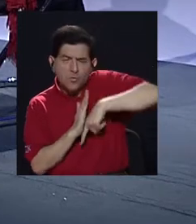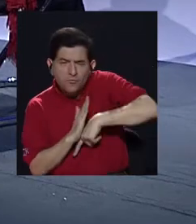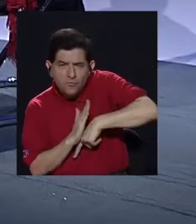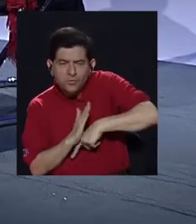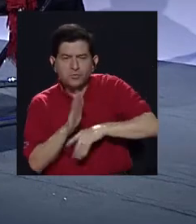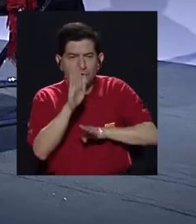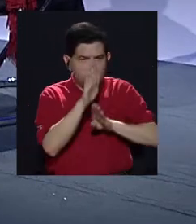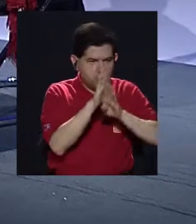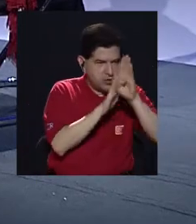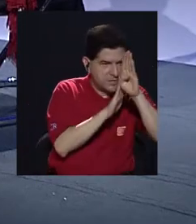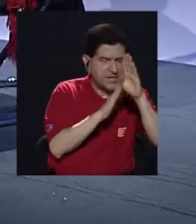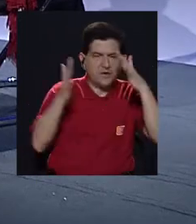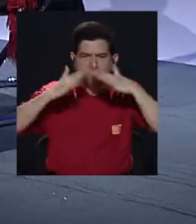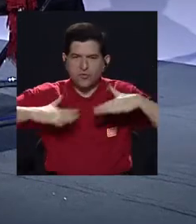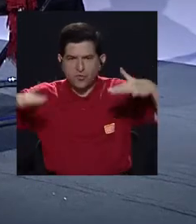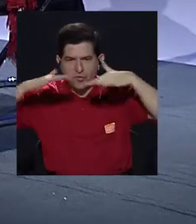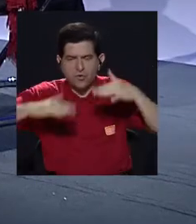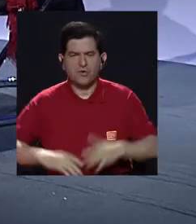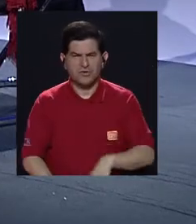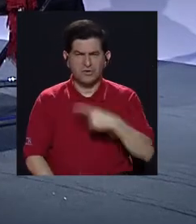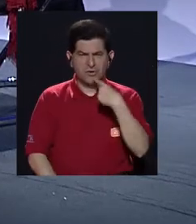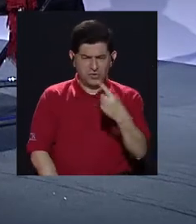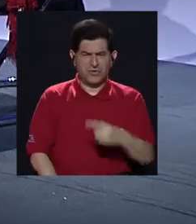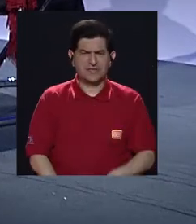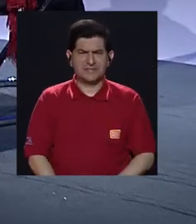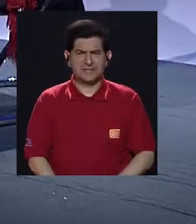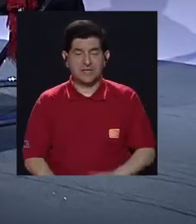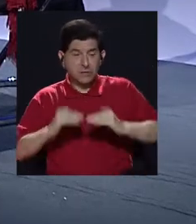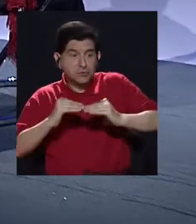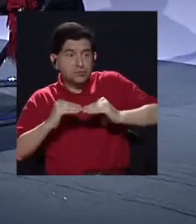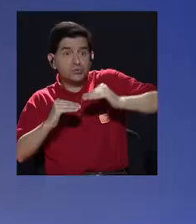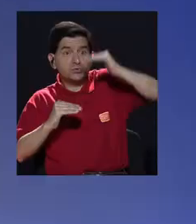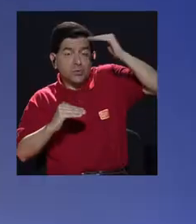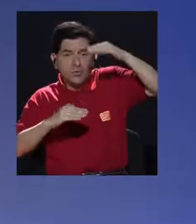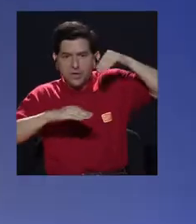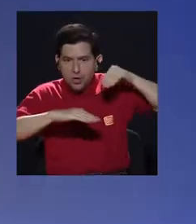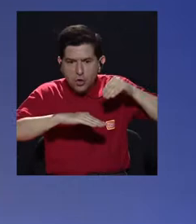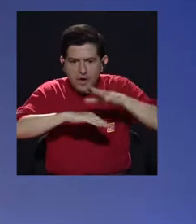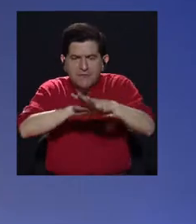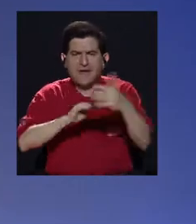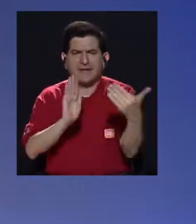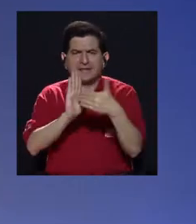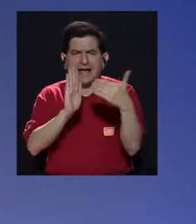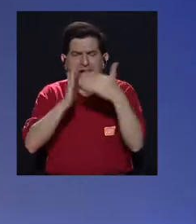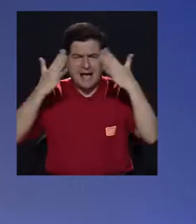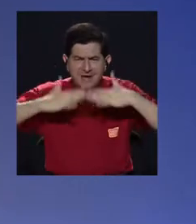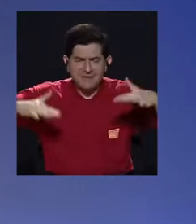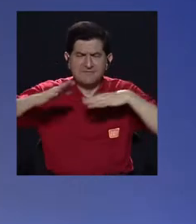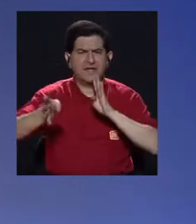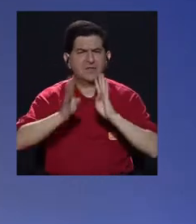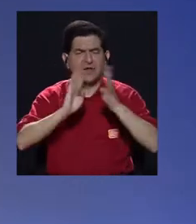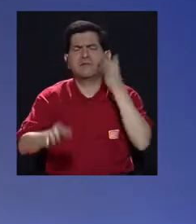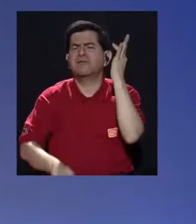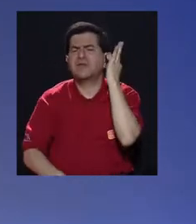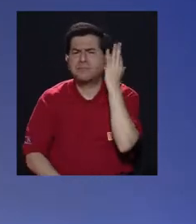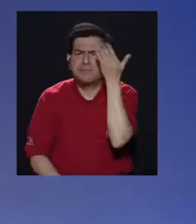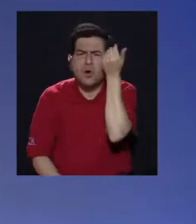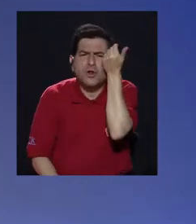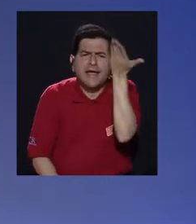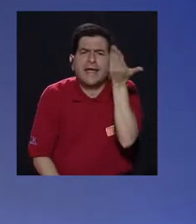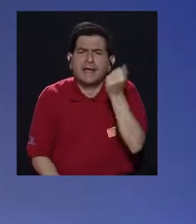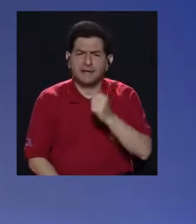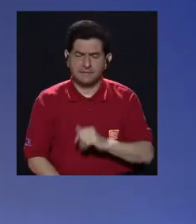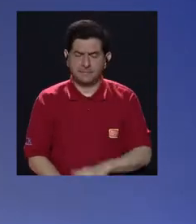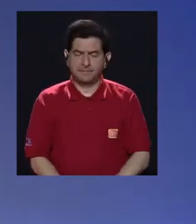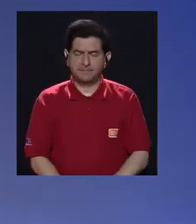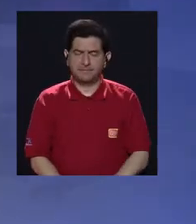entre desarrollo y medio ambiente porque se dice que se maximizan este los efectos del daño ambiental cuando hablamos de mujeres